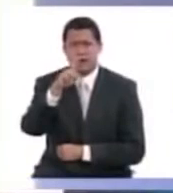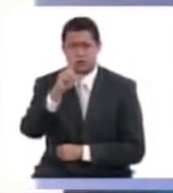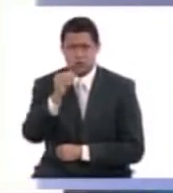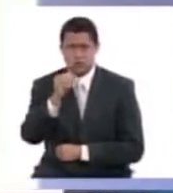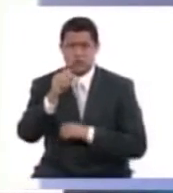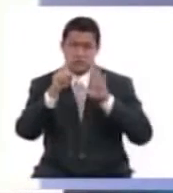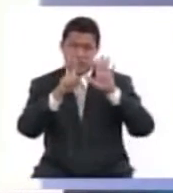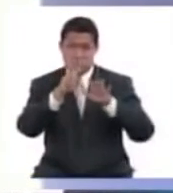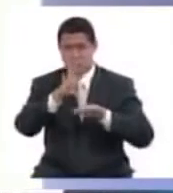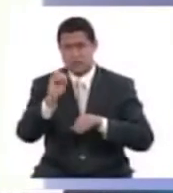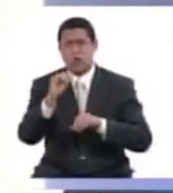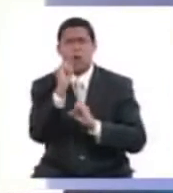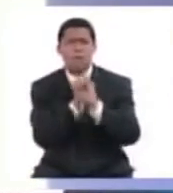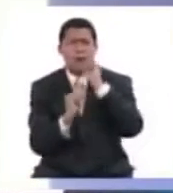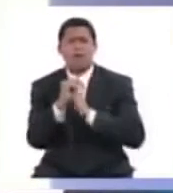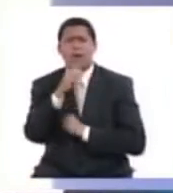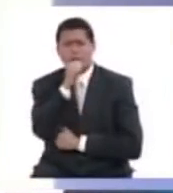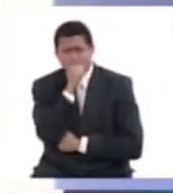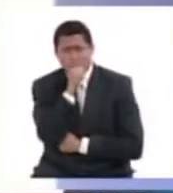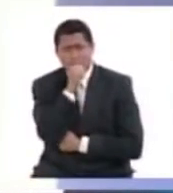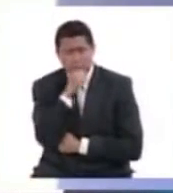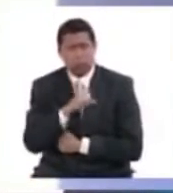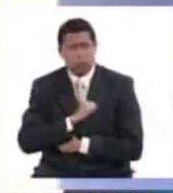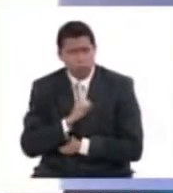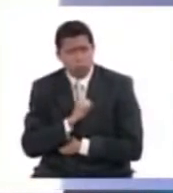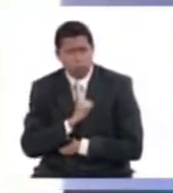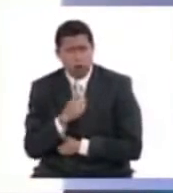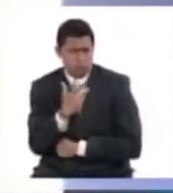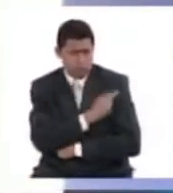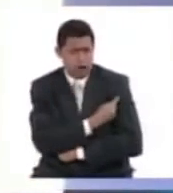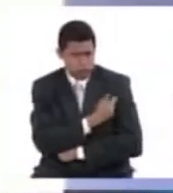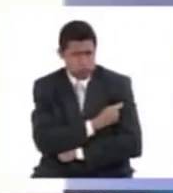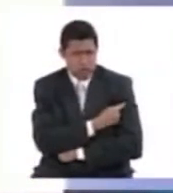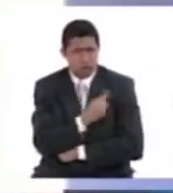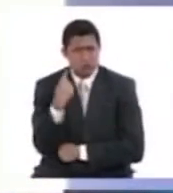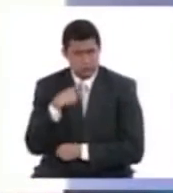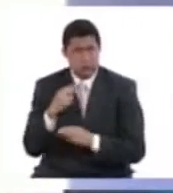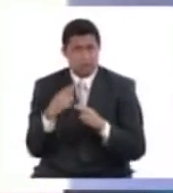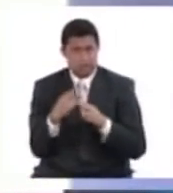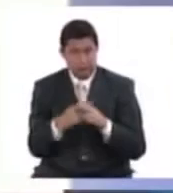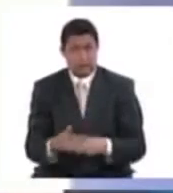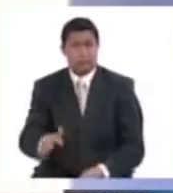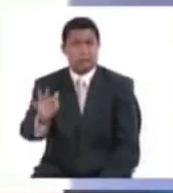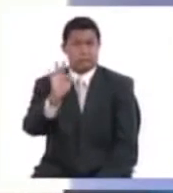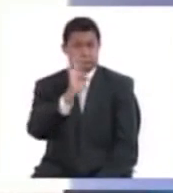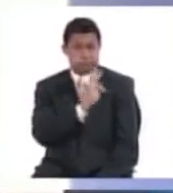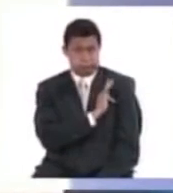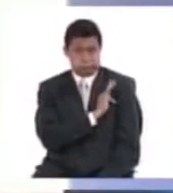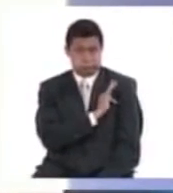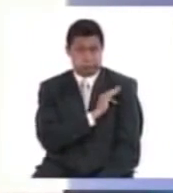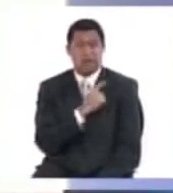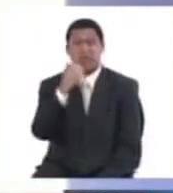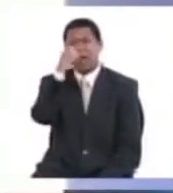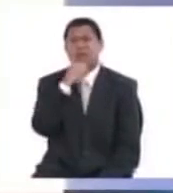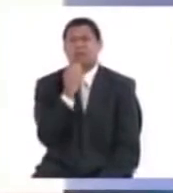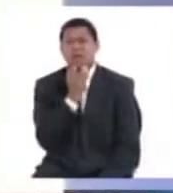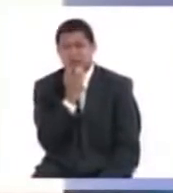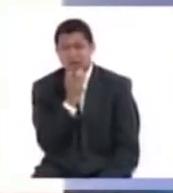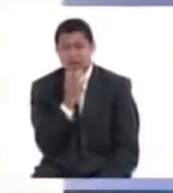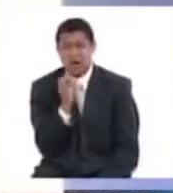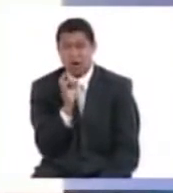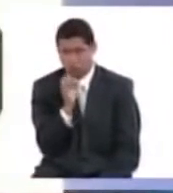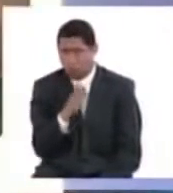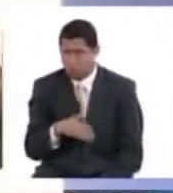@lamargo690. Dice: un bebé que tuvo tosferina y fue vacunado, ¿tiene riesgo de contagio de difteria o es